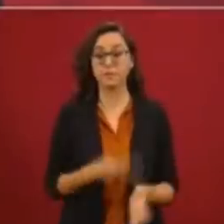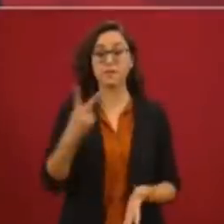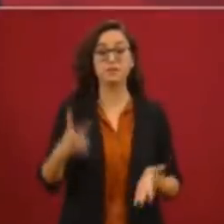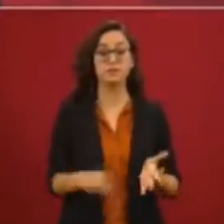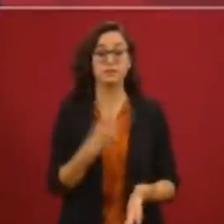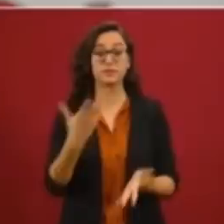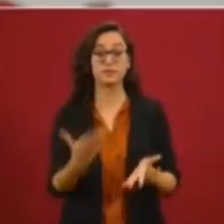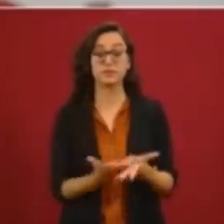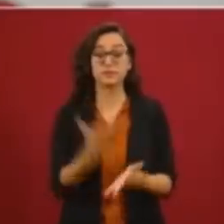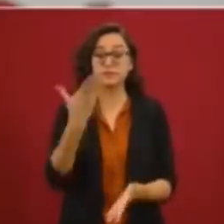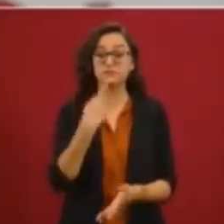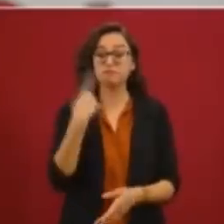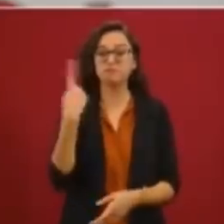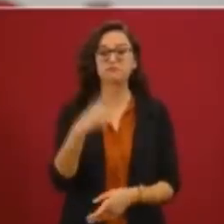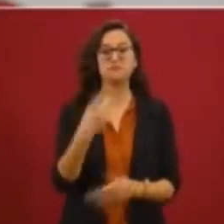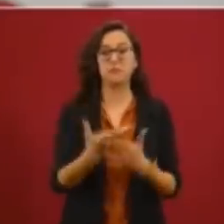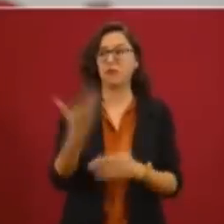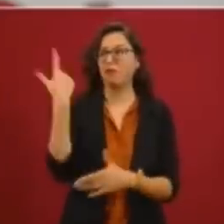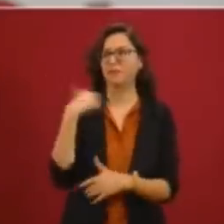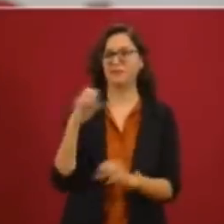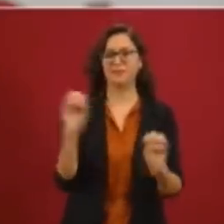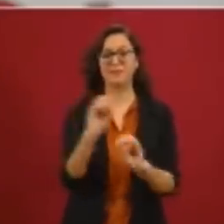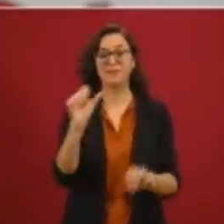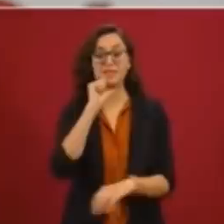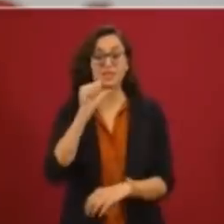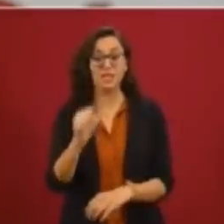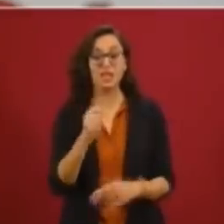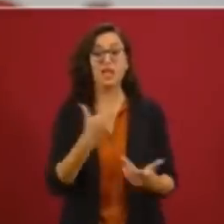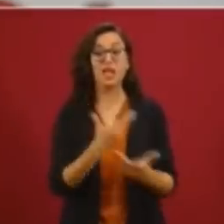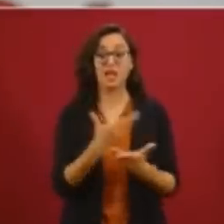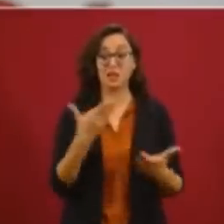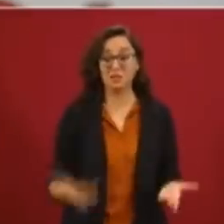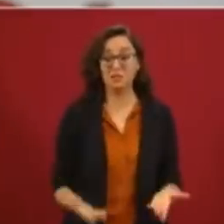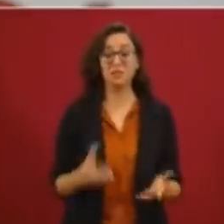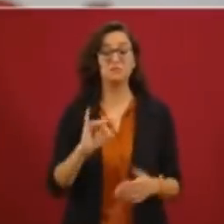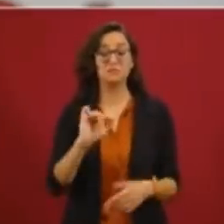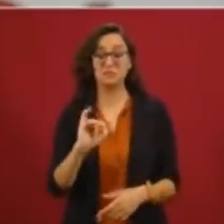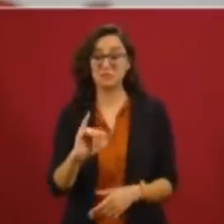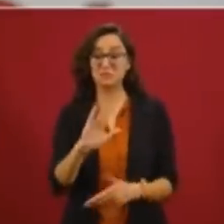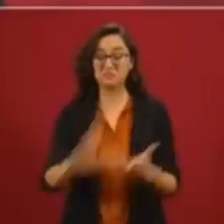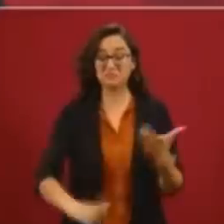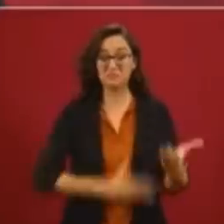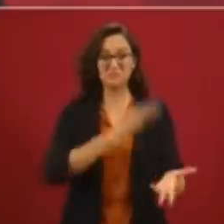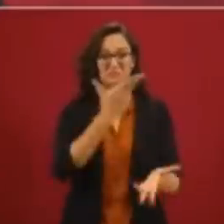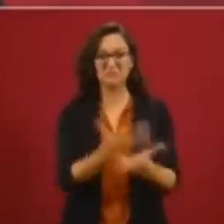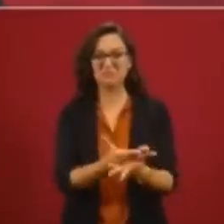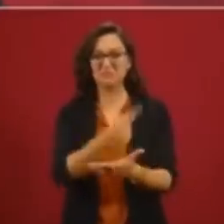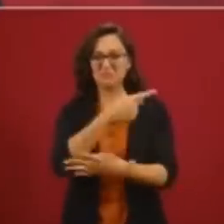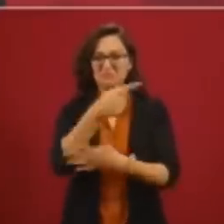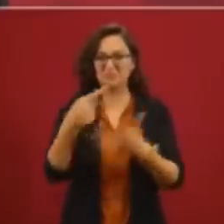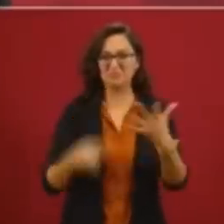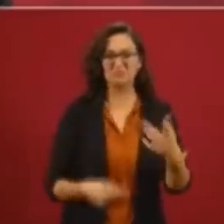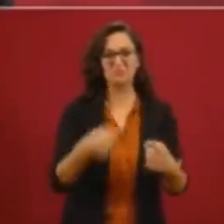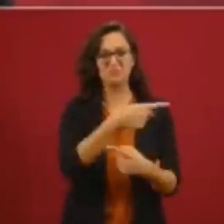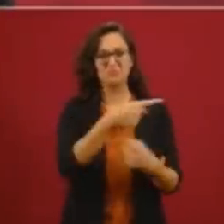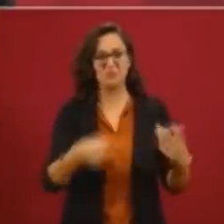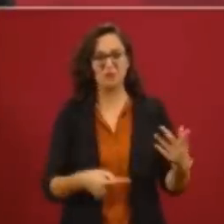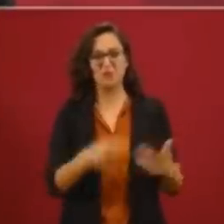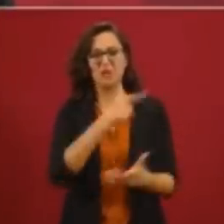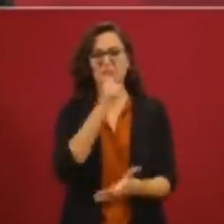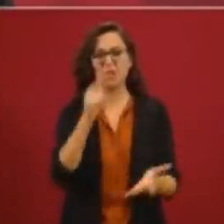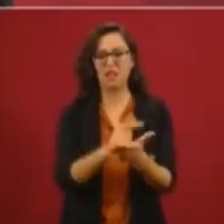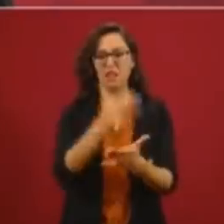puntual de presuntos delitos y de presuntos responsables,